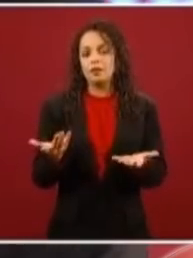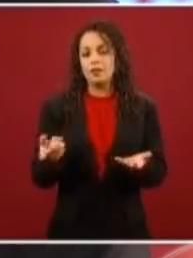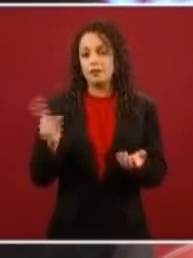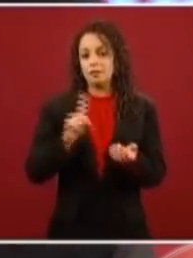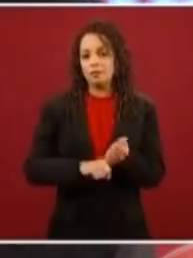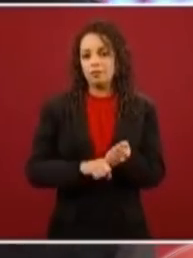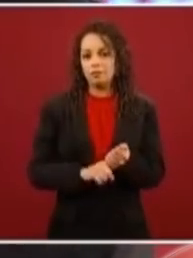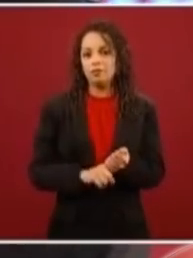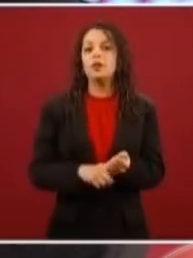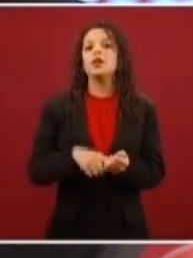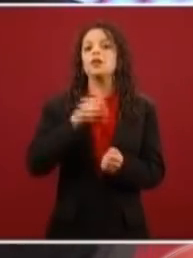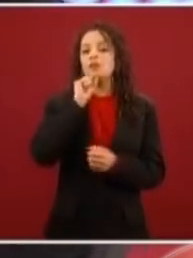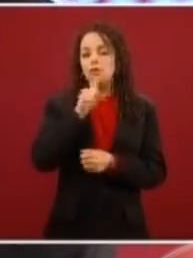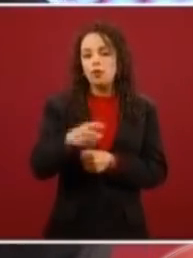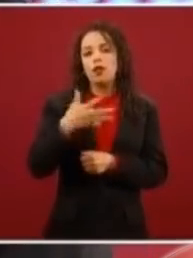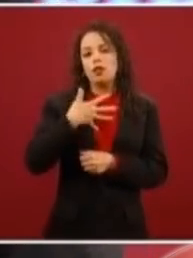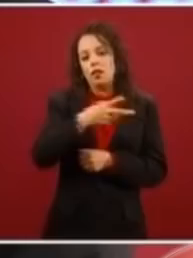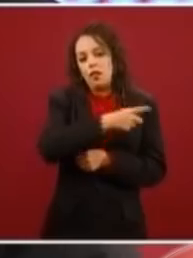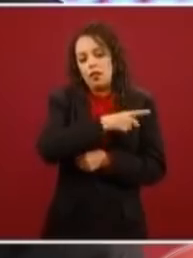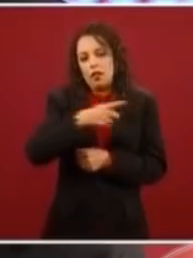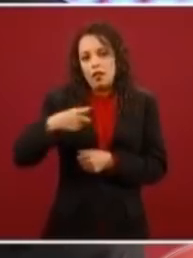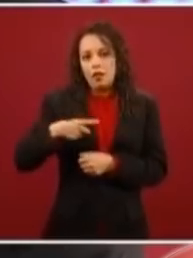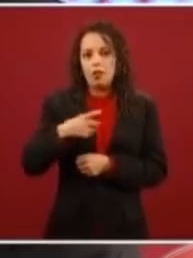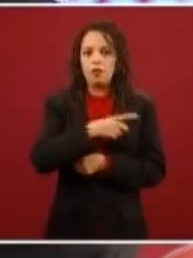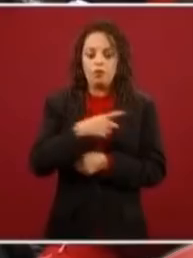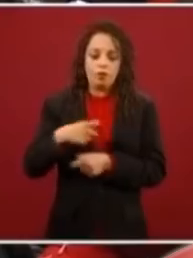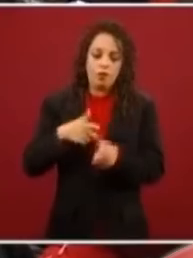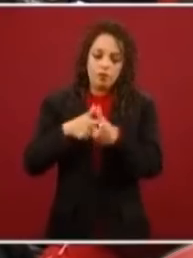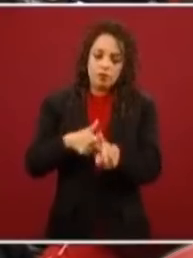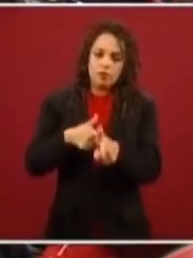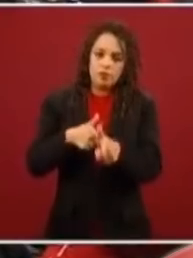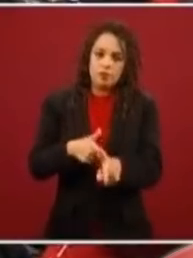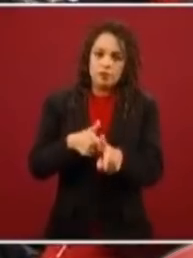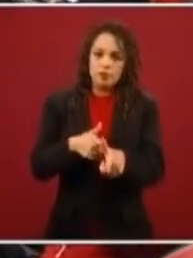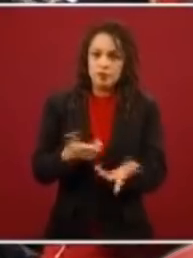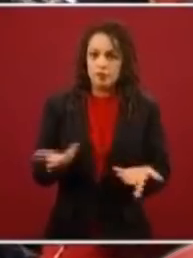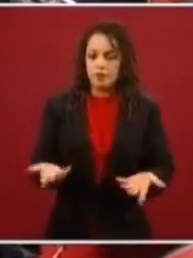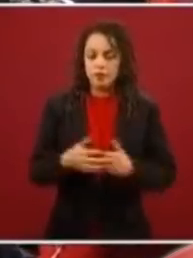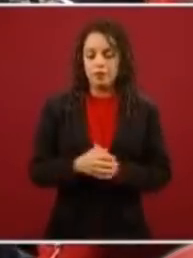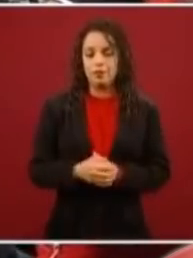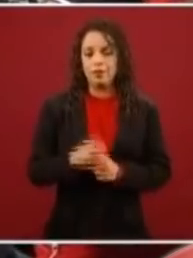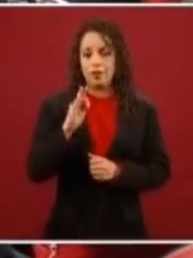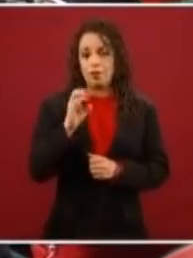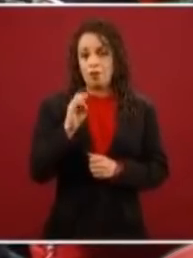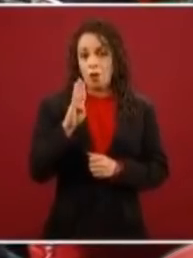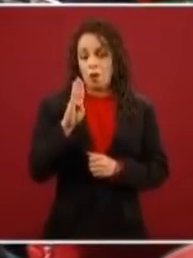termina endeudando por completo. El FOBAPROA